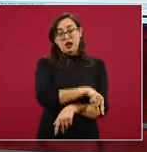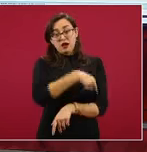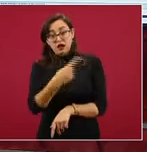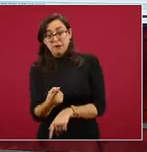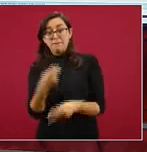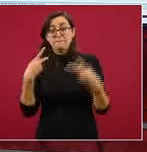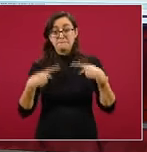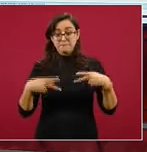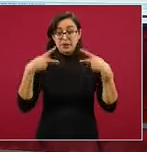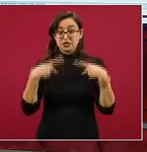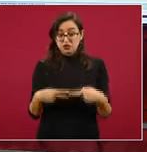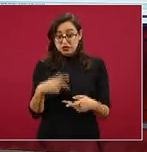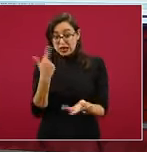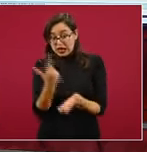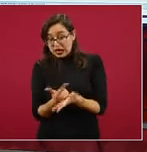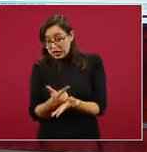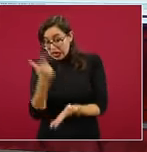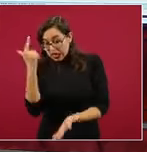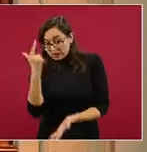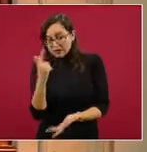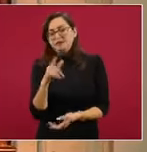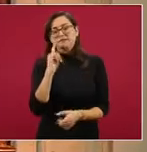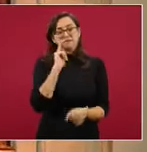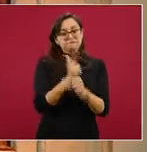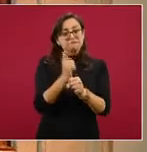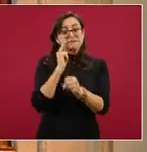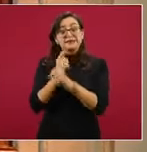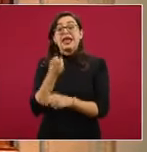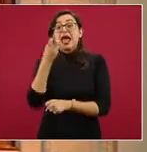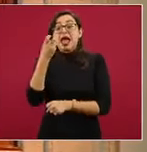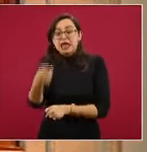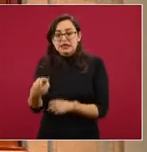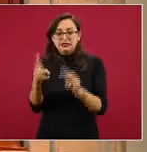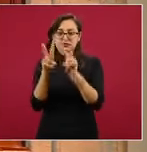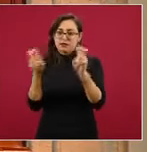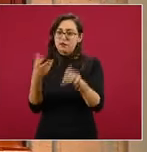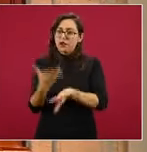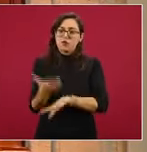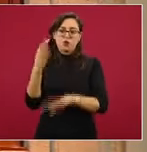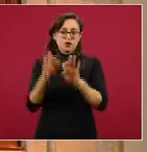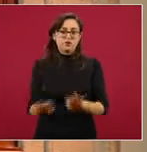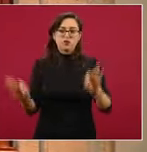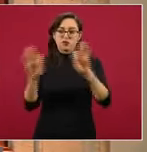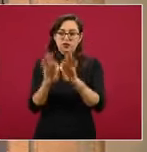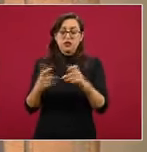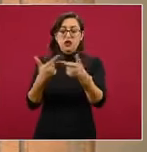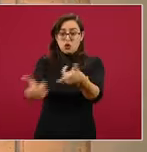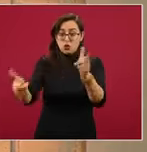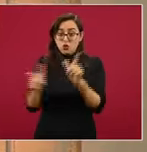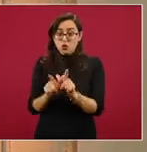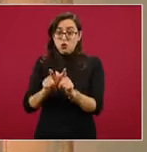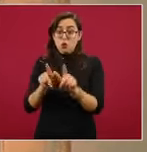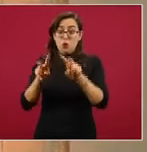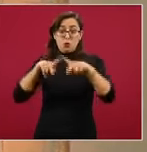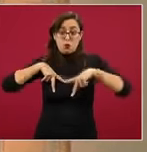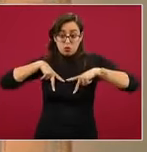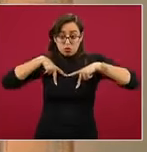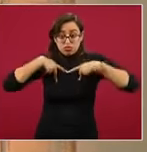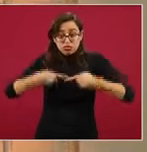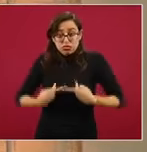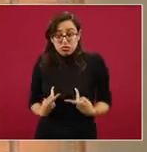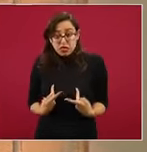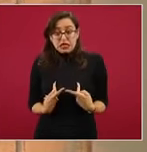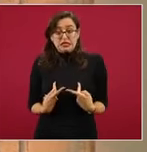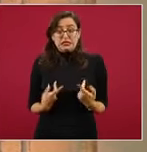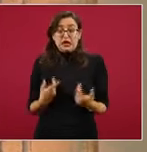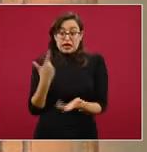identifican personas de riesgo. Y es muy importante, porque las personas de riesgo, aunque no sean sospechosos de COVID, hay que recordarles que